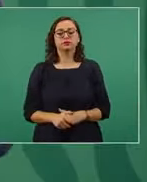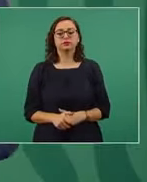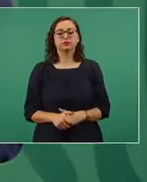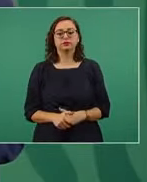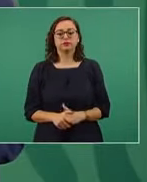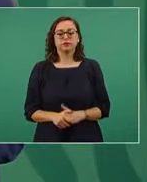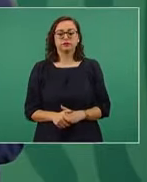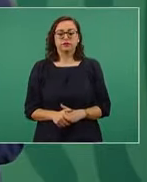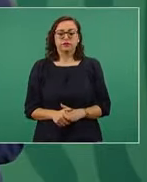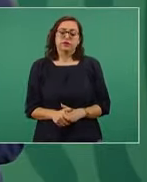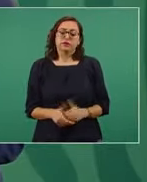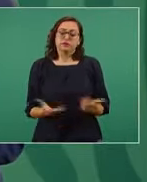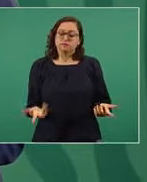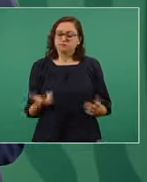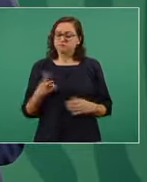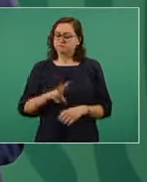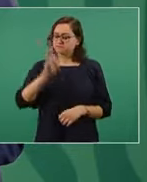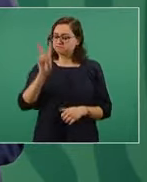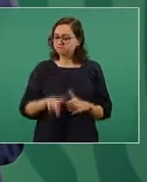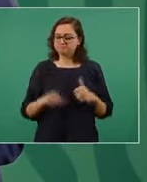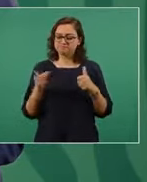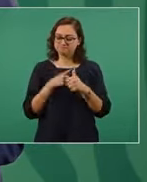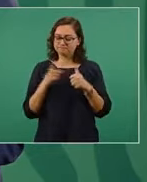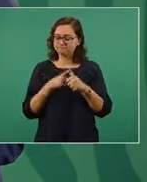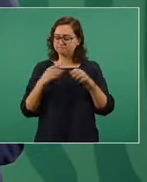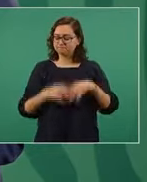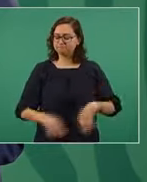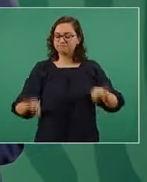primero pues lamentar este hecho.